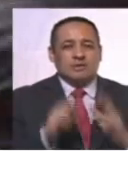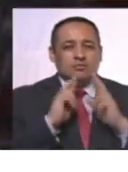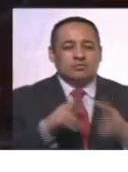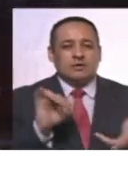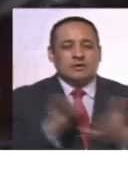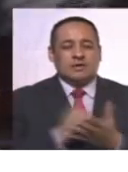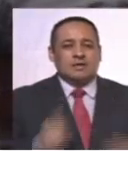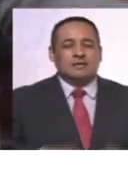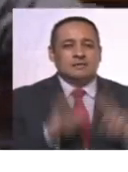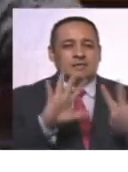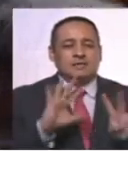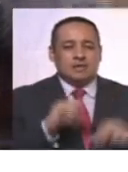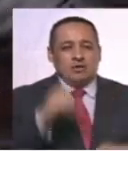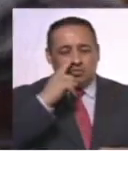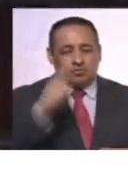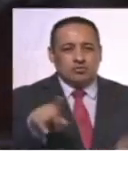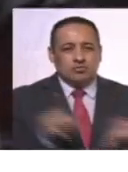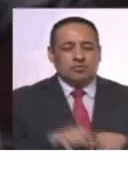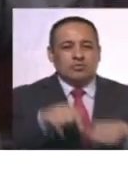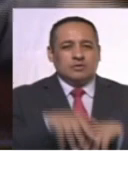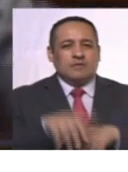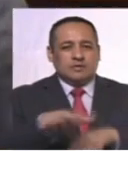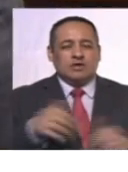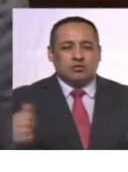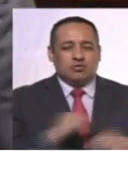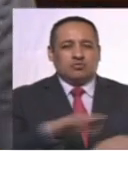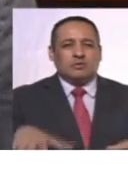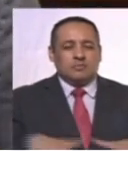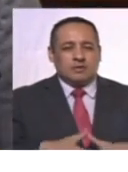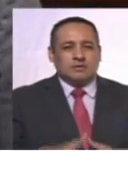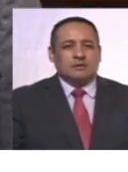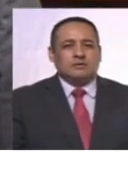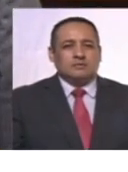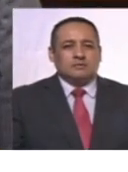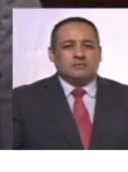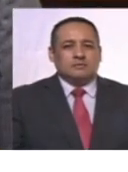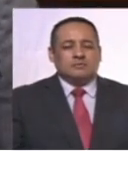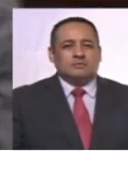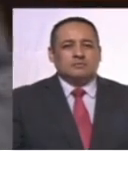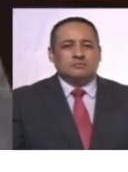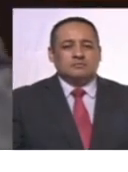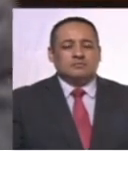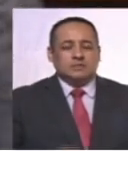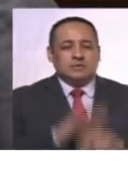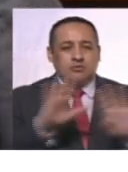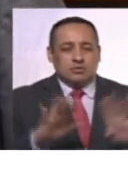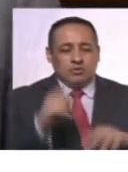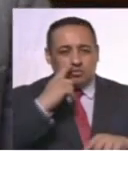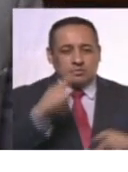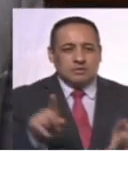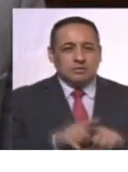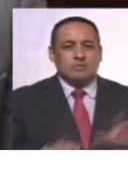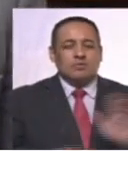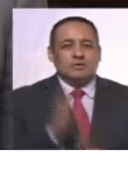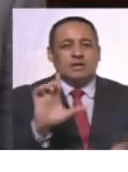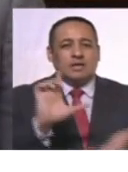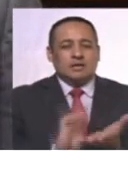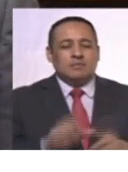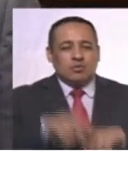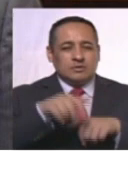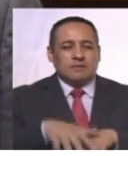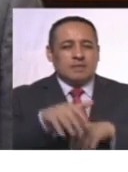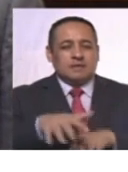que el 7 de junio vamos a desfilar con esa marcha. Y el 19 de julio vamos a ir a Lima con esa